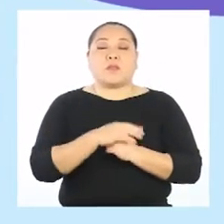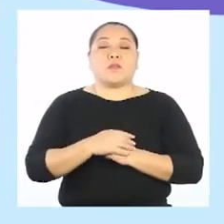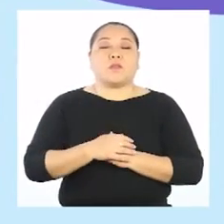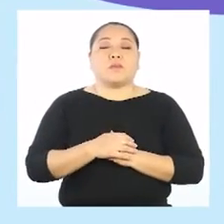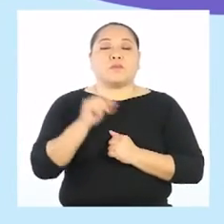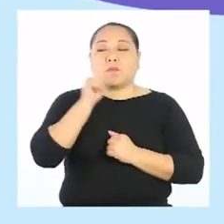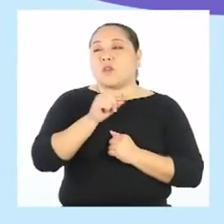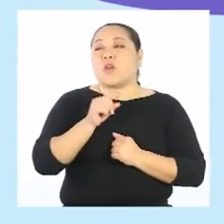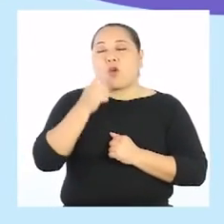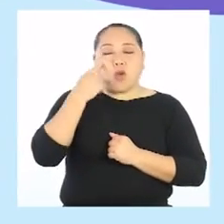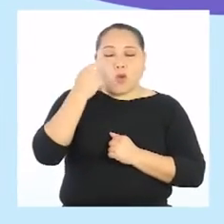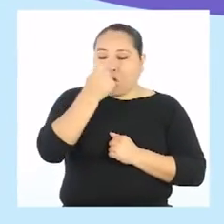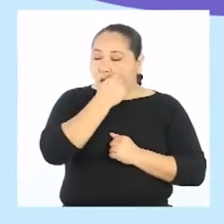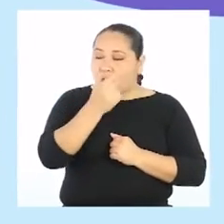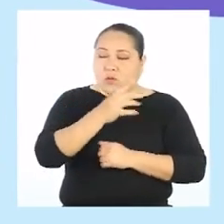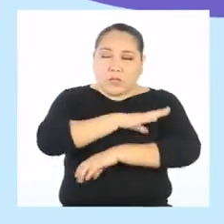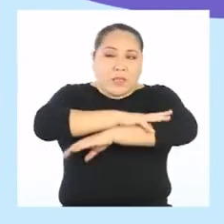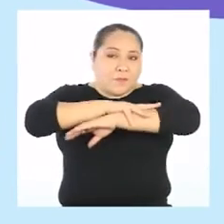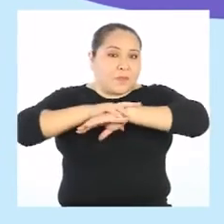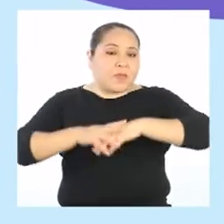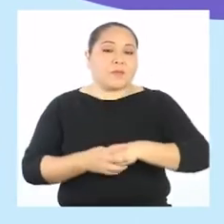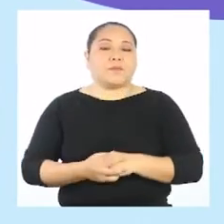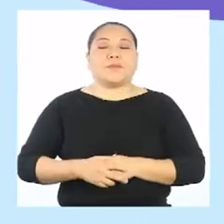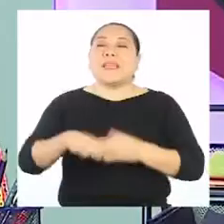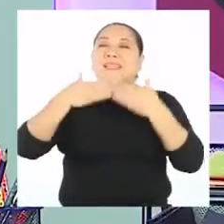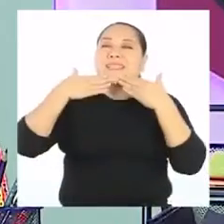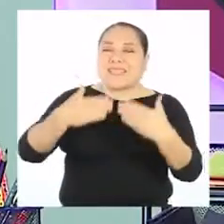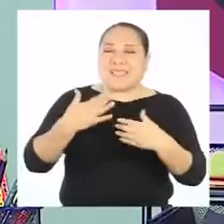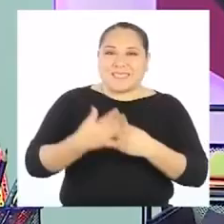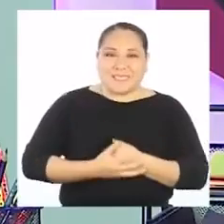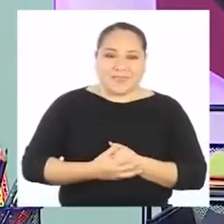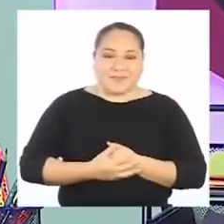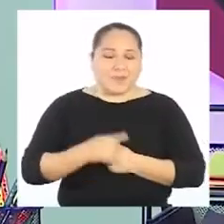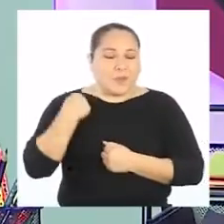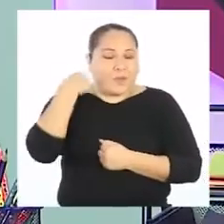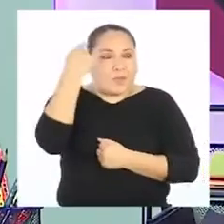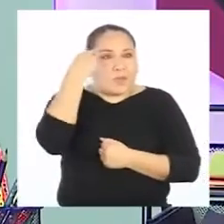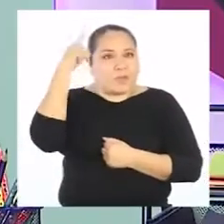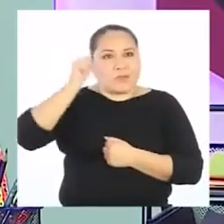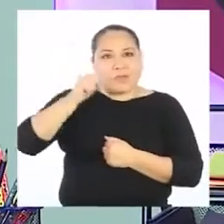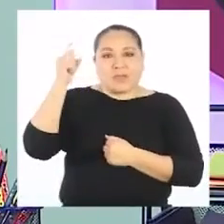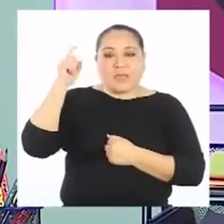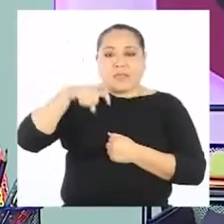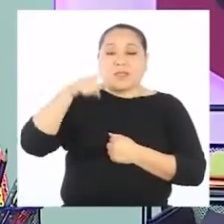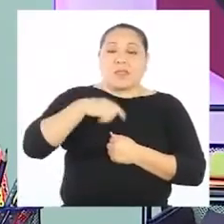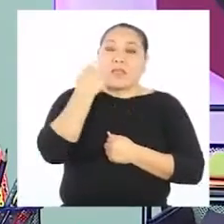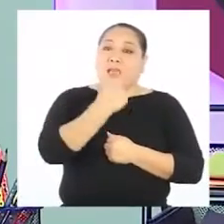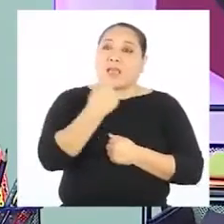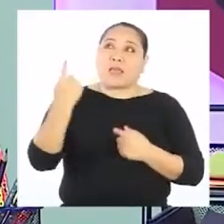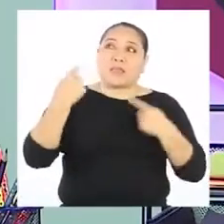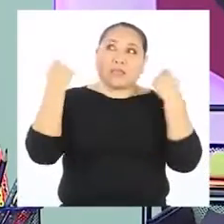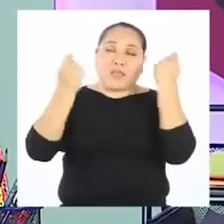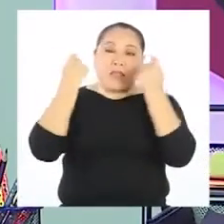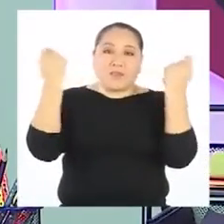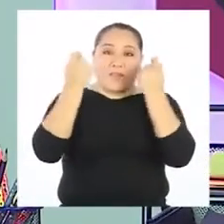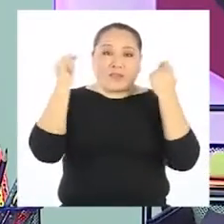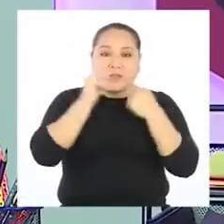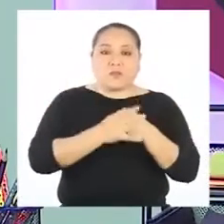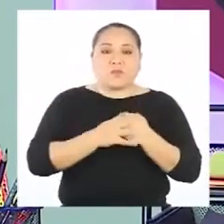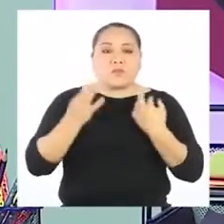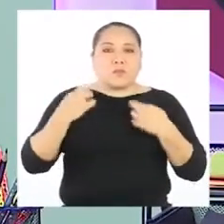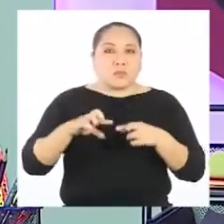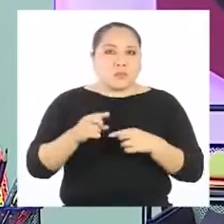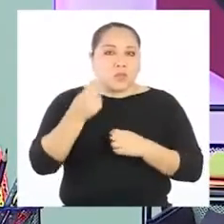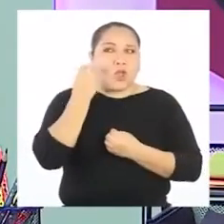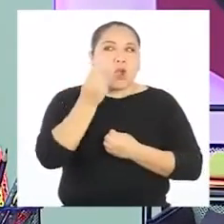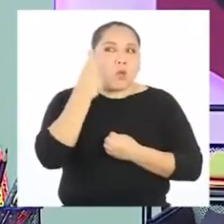las vías respiratorias, ojos y la piel. Muchas gracias. Creo que es necesario que cada festividad se